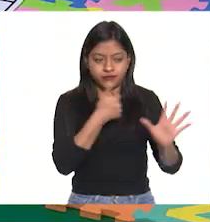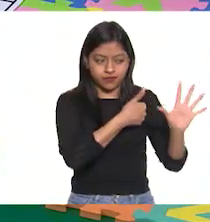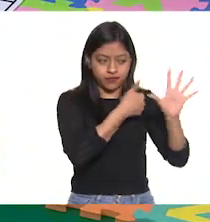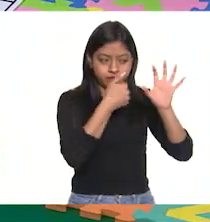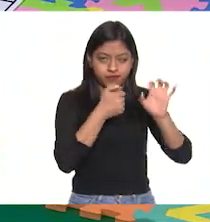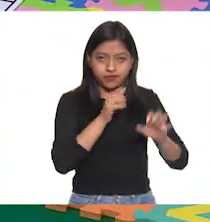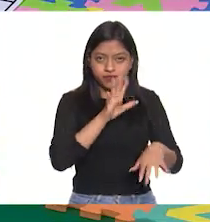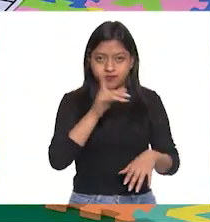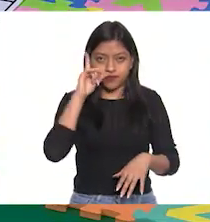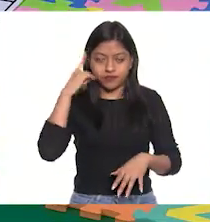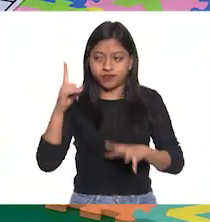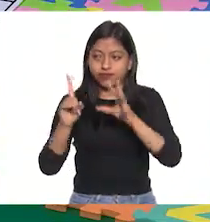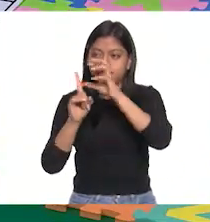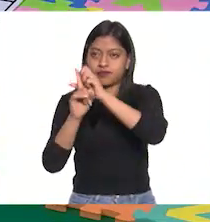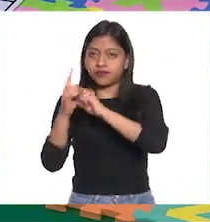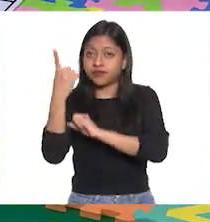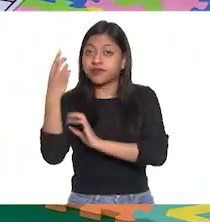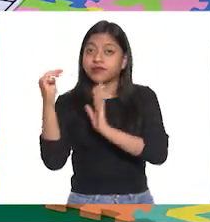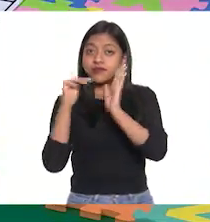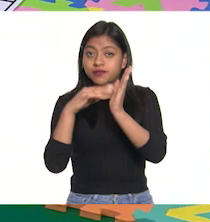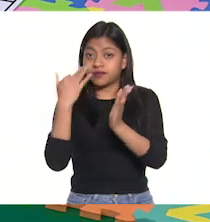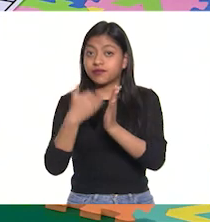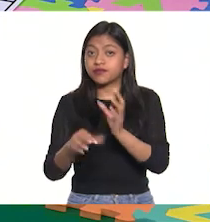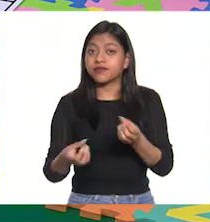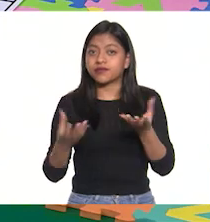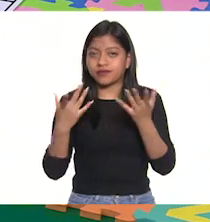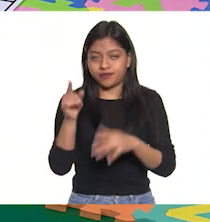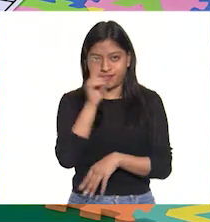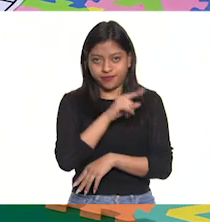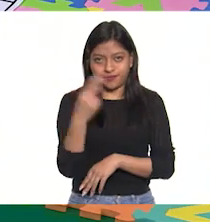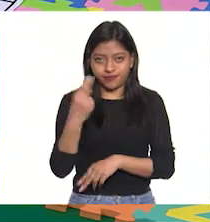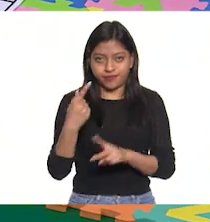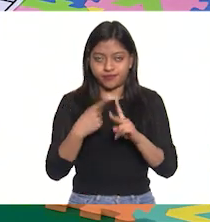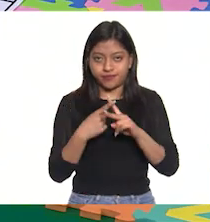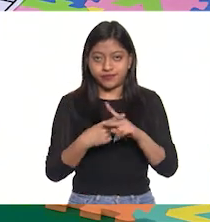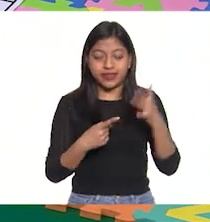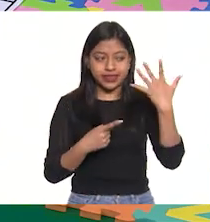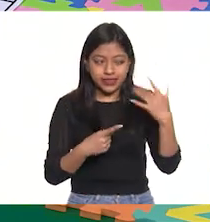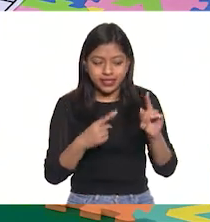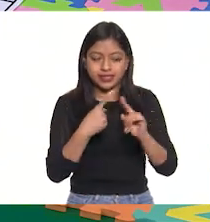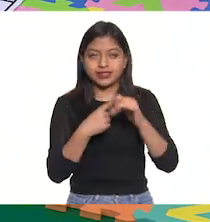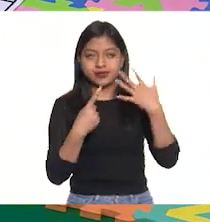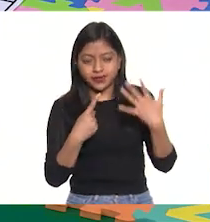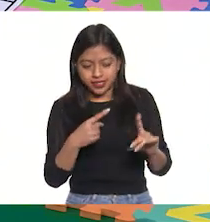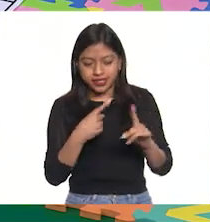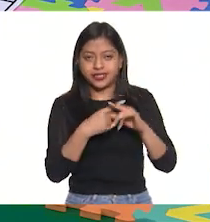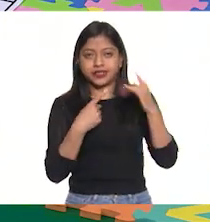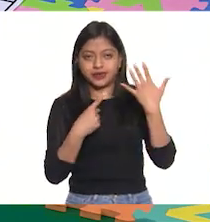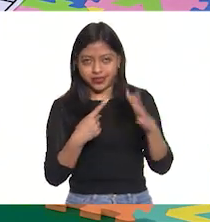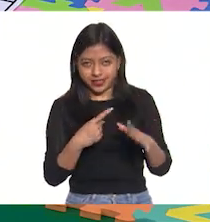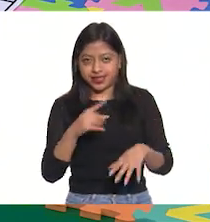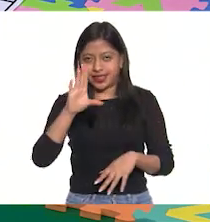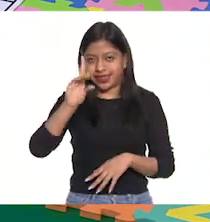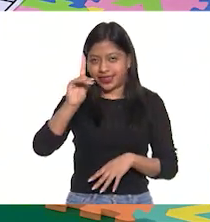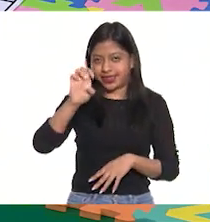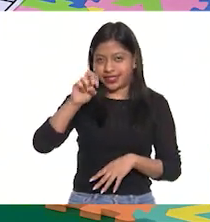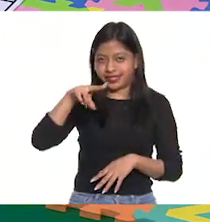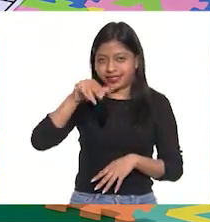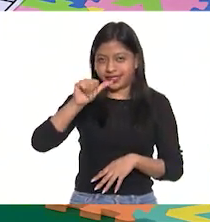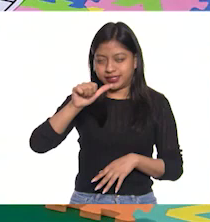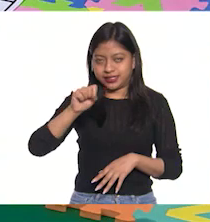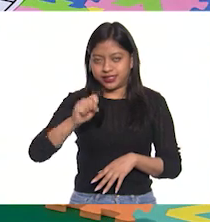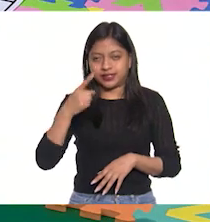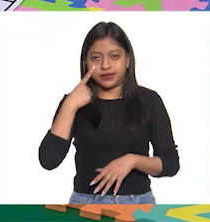650. Y para llegar a 1000, vamos a contar nuestras decenas. Muy bien. Entonces, una decena, dos